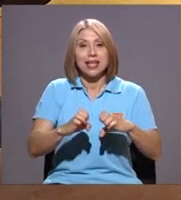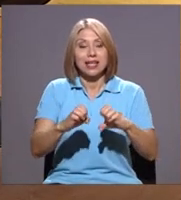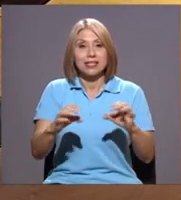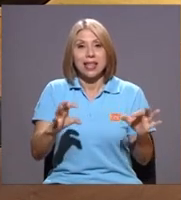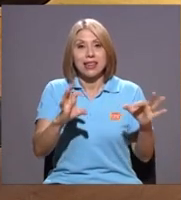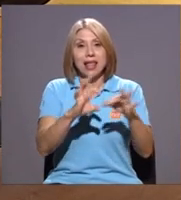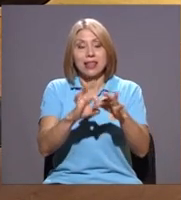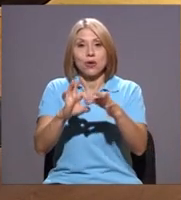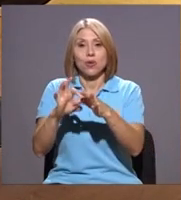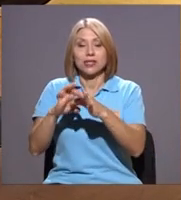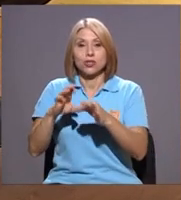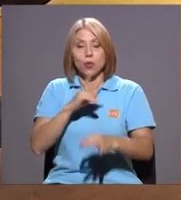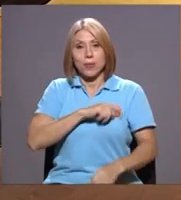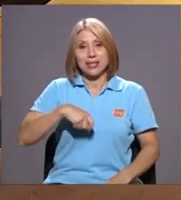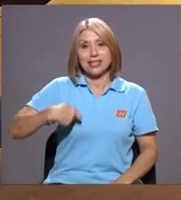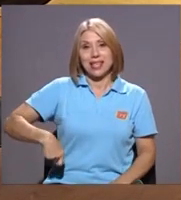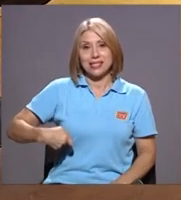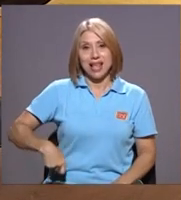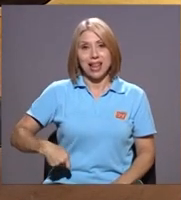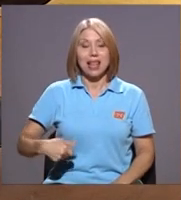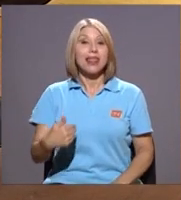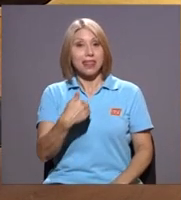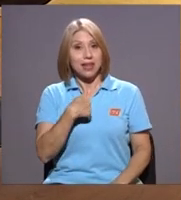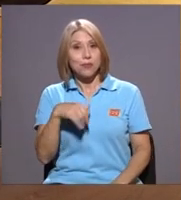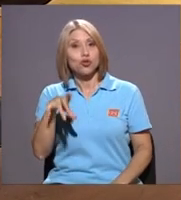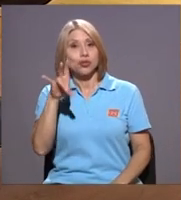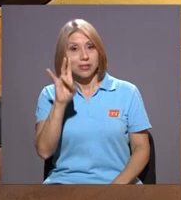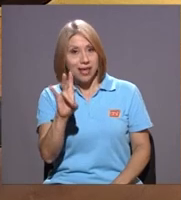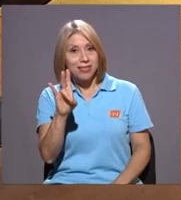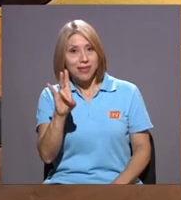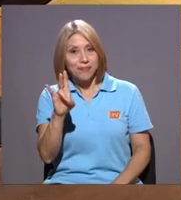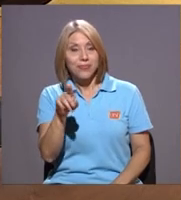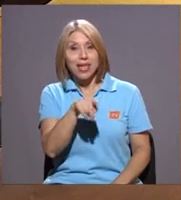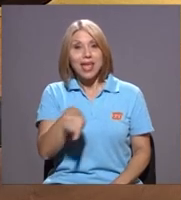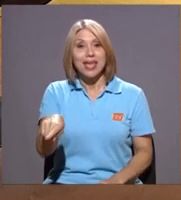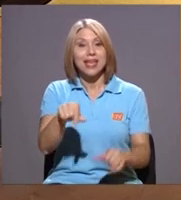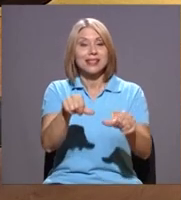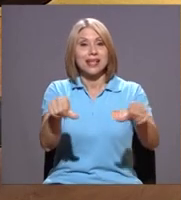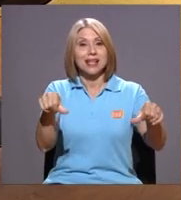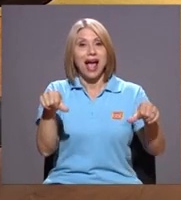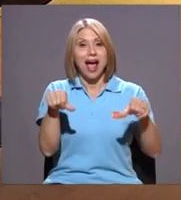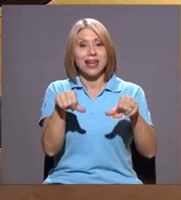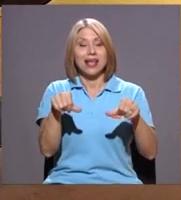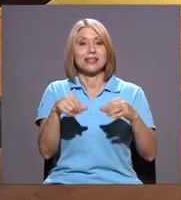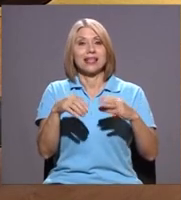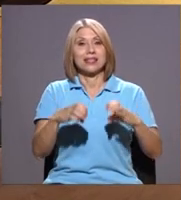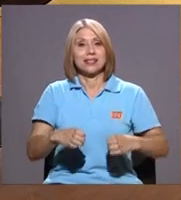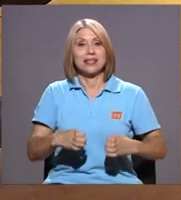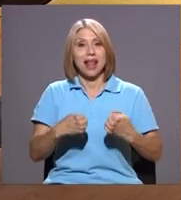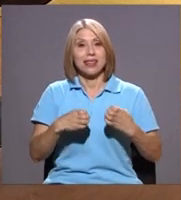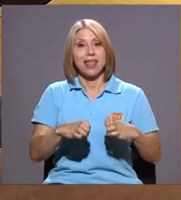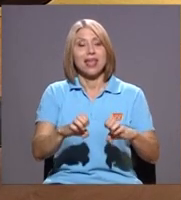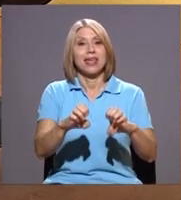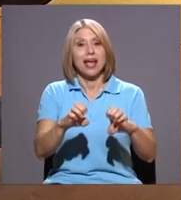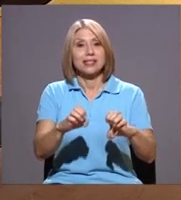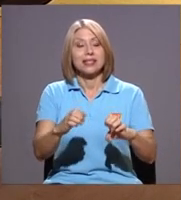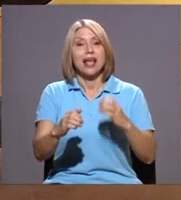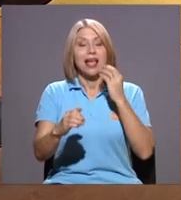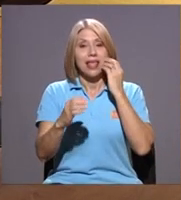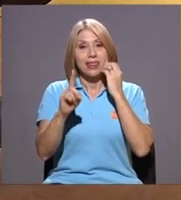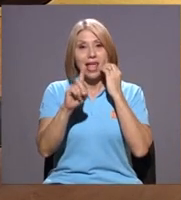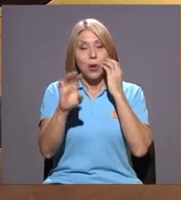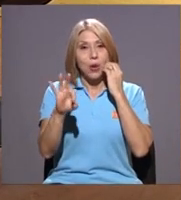áreas estratégicas de articulación presidencial. En esas áreas estratégicas tenemos involucrado de